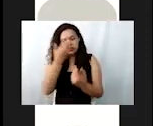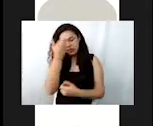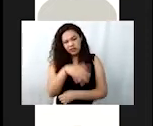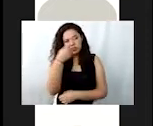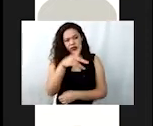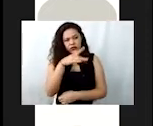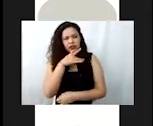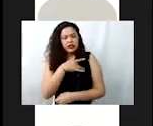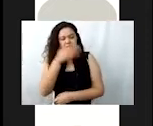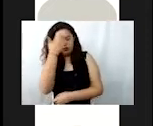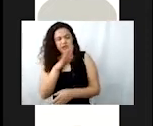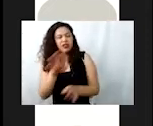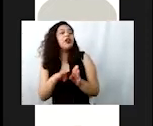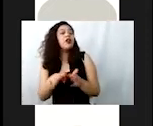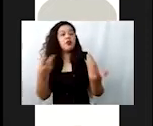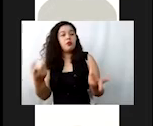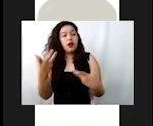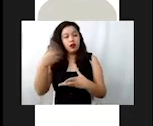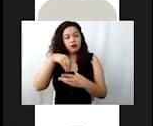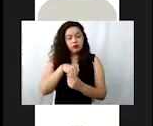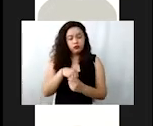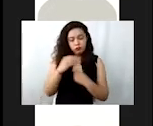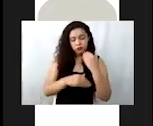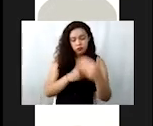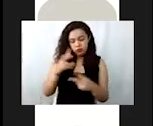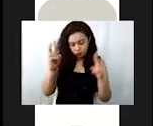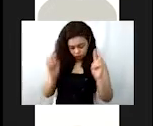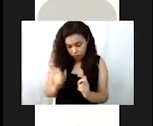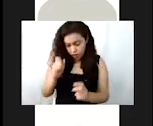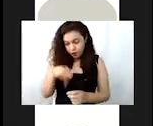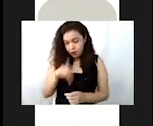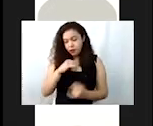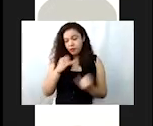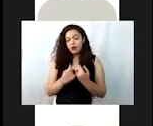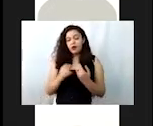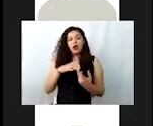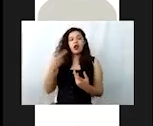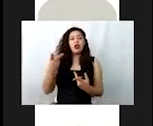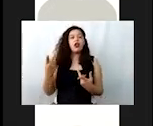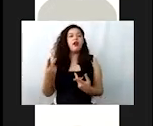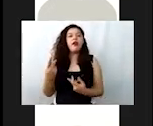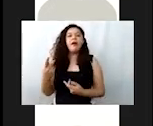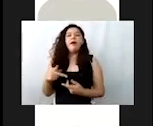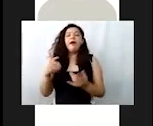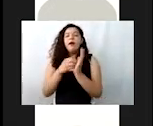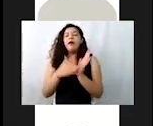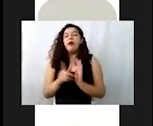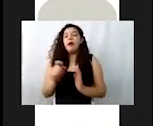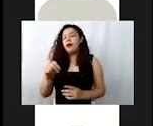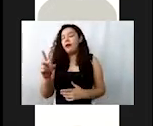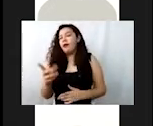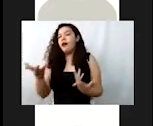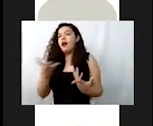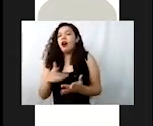proceso de inclusión en estos temas, pero también en cómo perciben la implementación de la Agenda 2030,